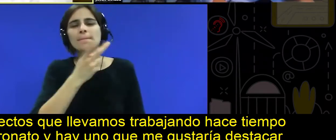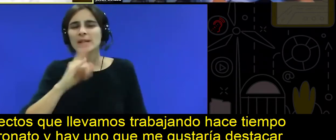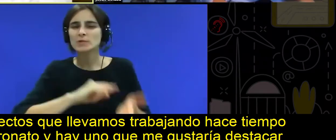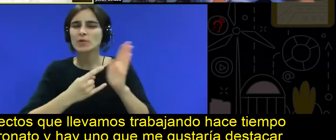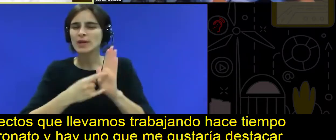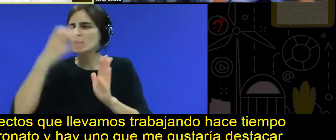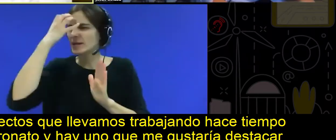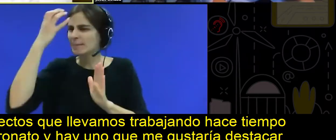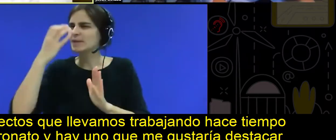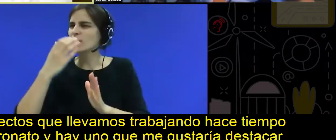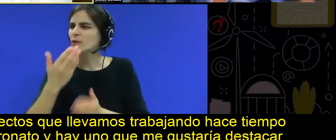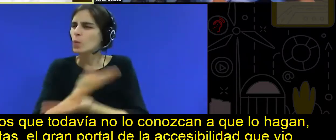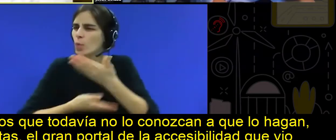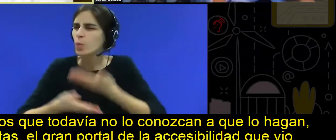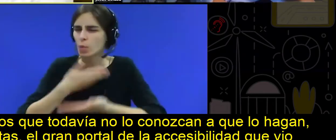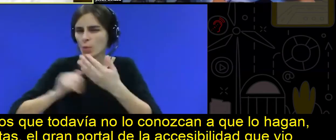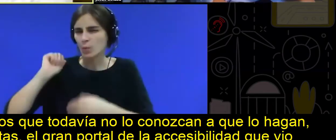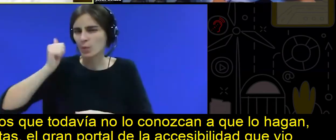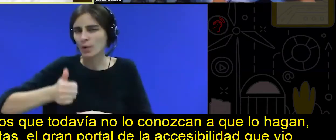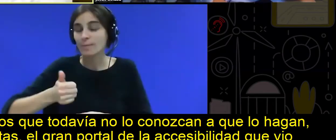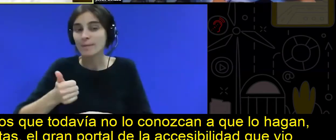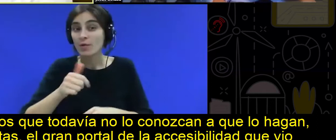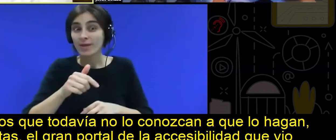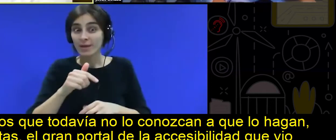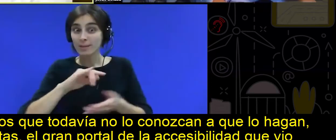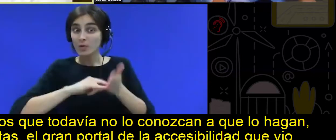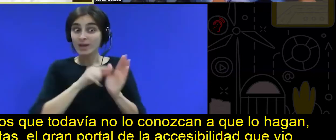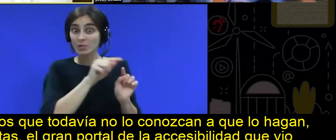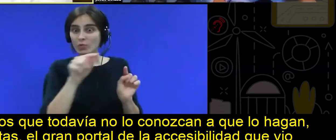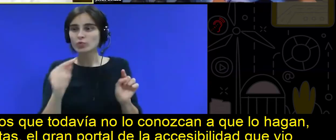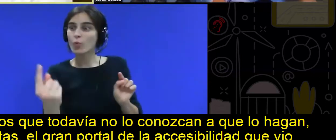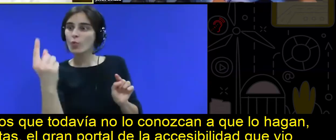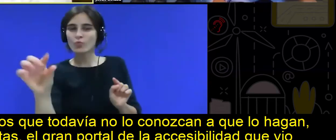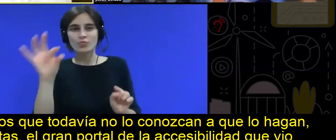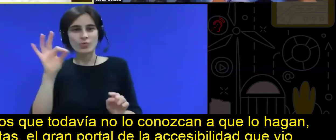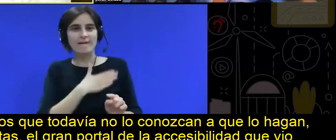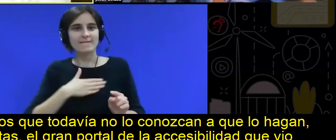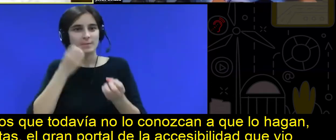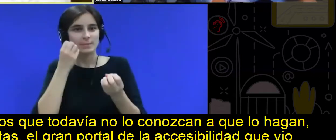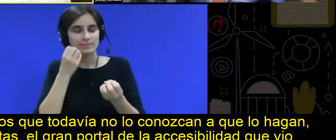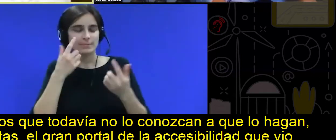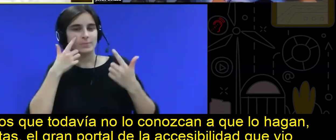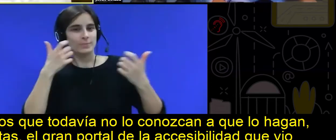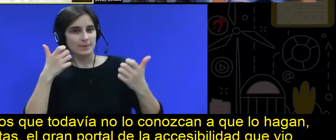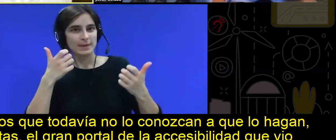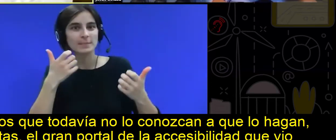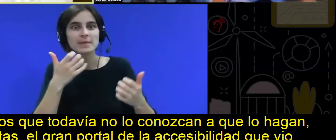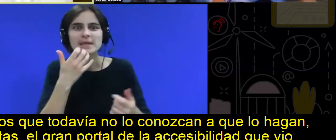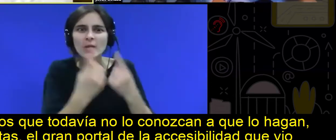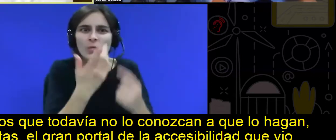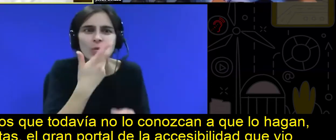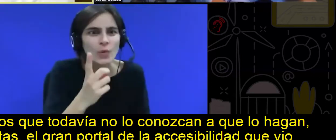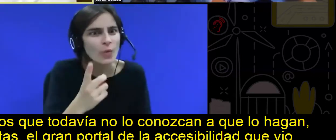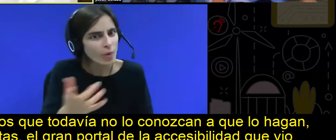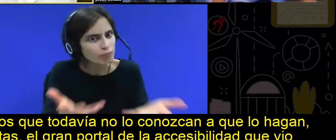uno que me gustaría destacar, sobre todo por animar a aquellos que todavía no lo conozcan, a que lo hagan, que es Accesibilitas,